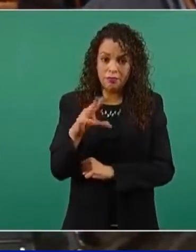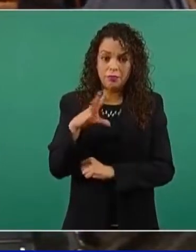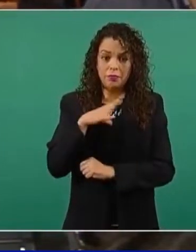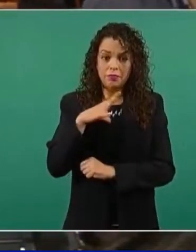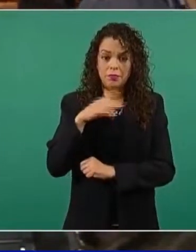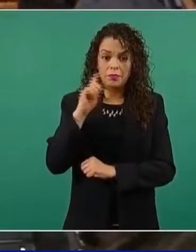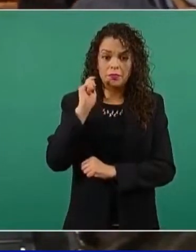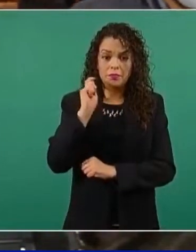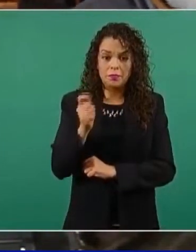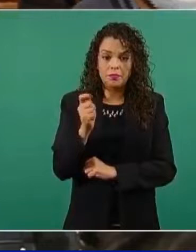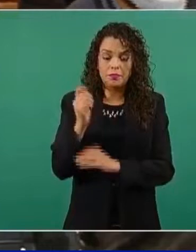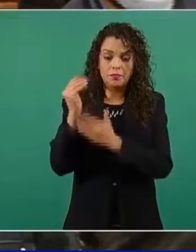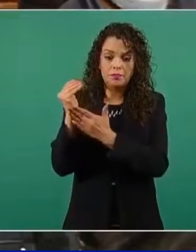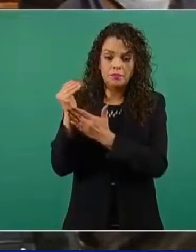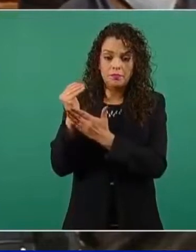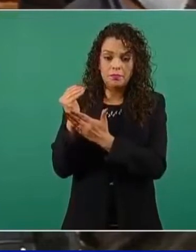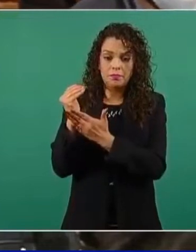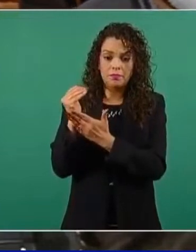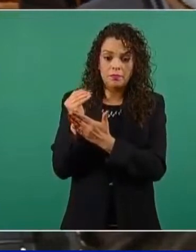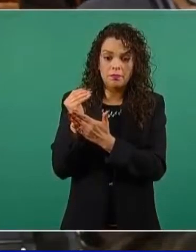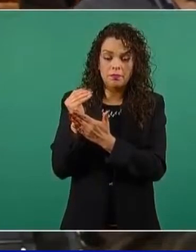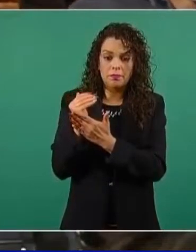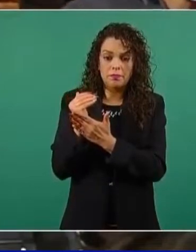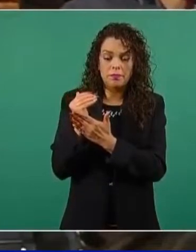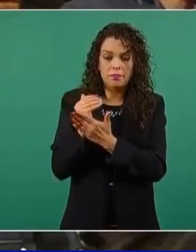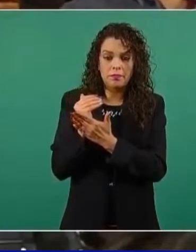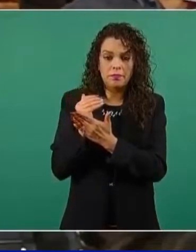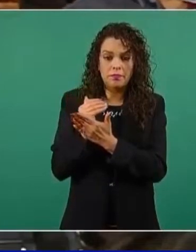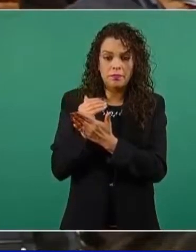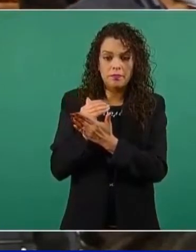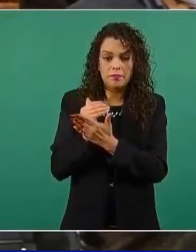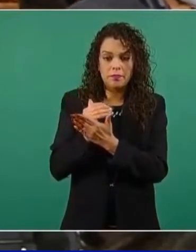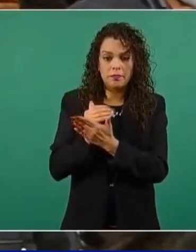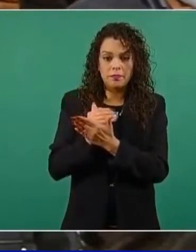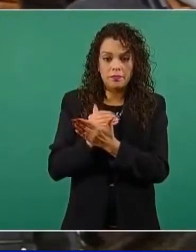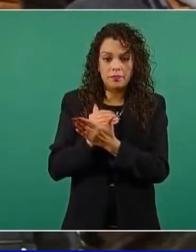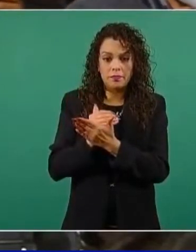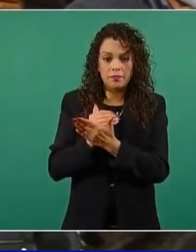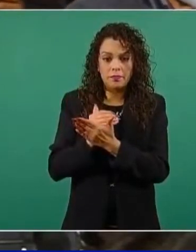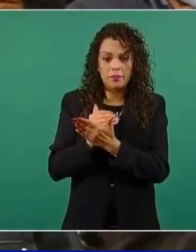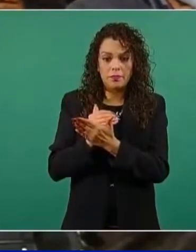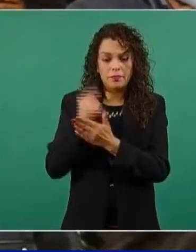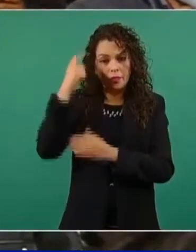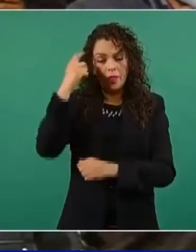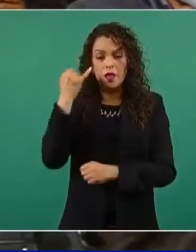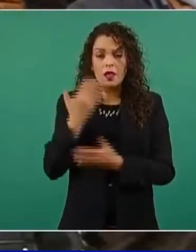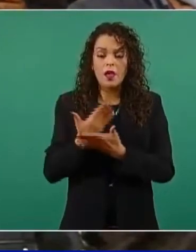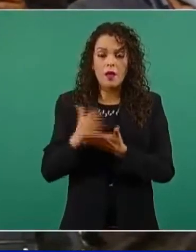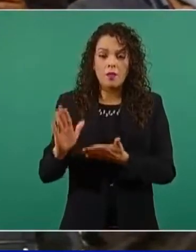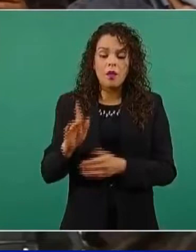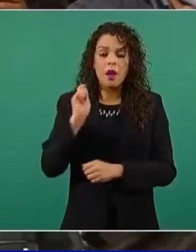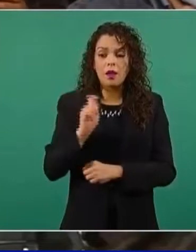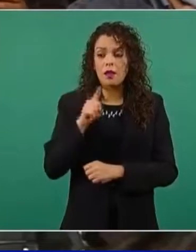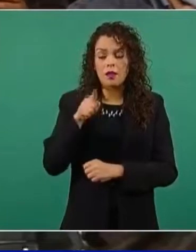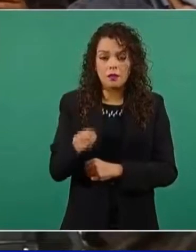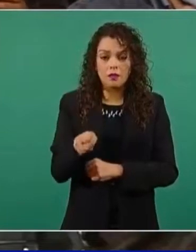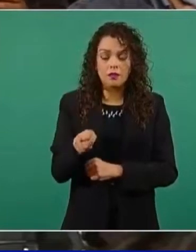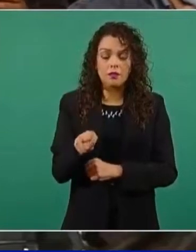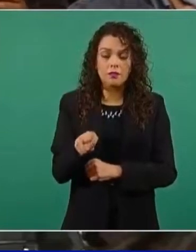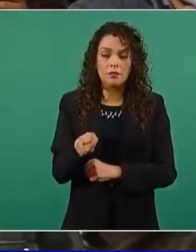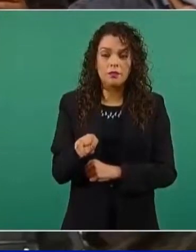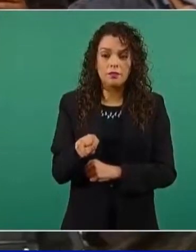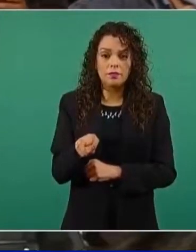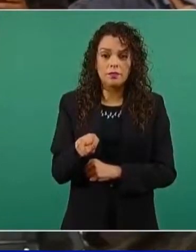disminución cognitiva, pero además es un campesino, es un señor que tuvo